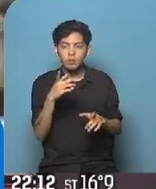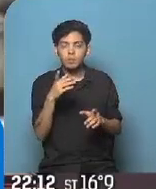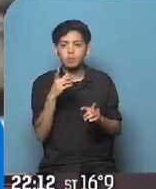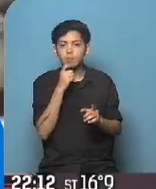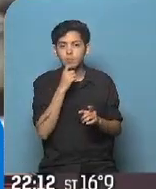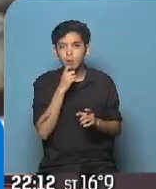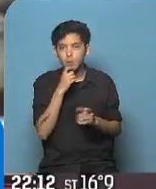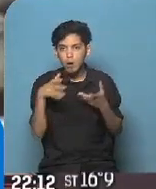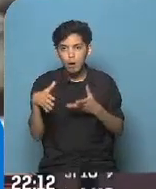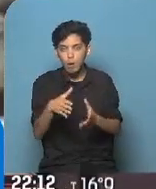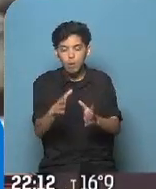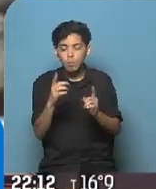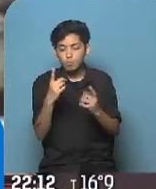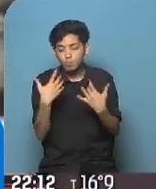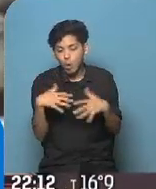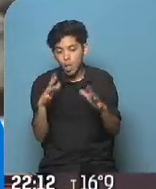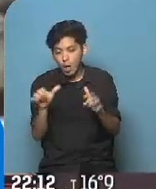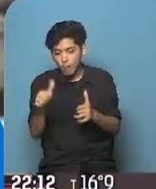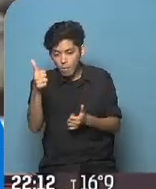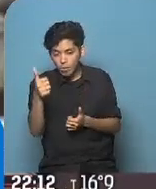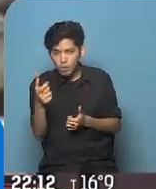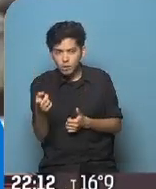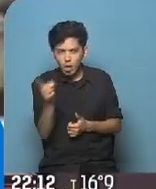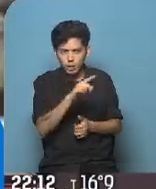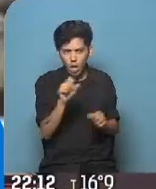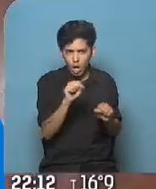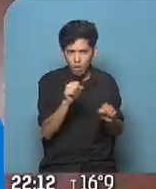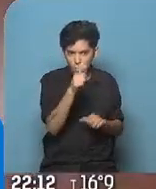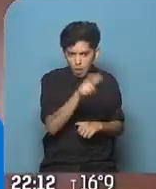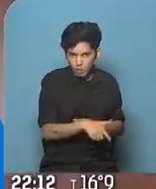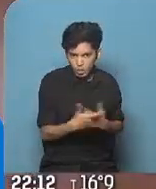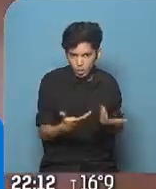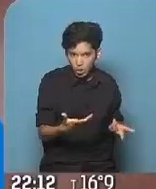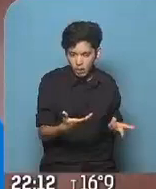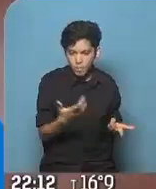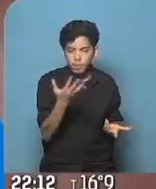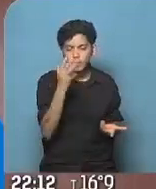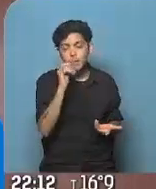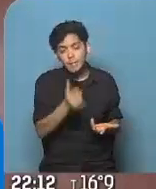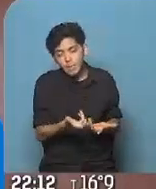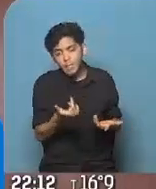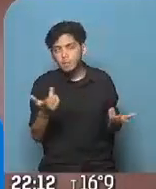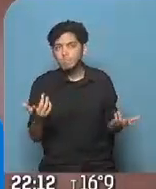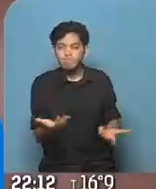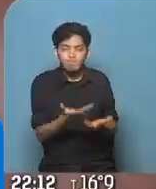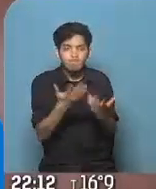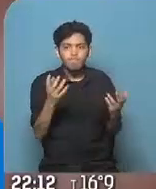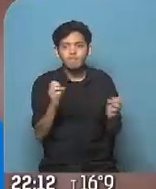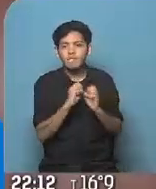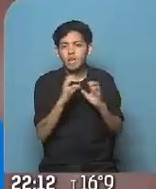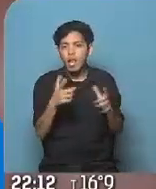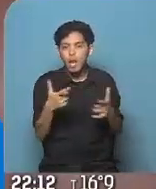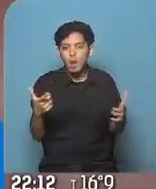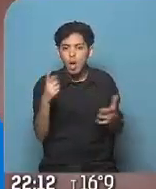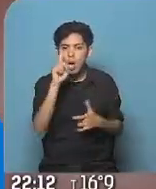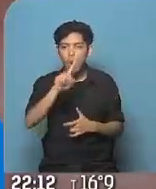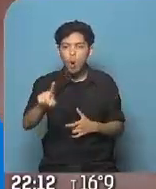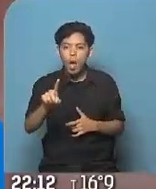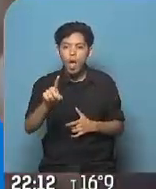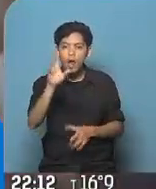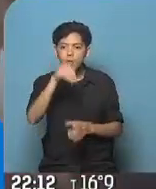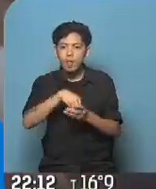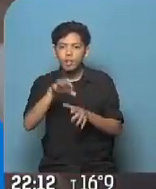sea beneficiado, pero por otro lado queda golpeado, es un candidato golpeado. Sí, no está claro cuál va a ser el efecto en la